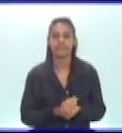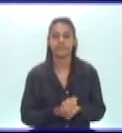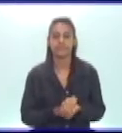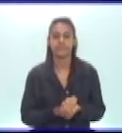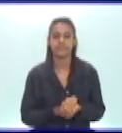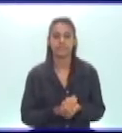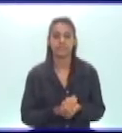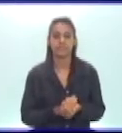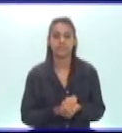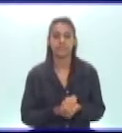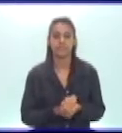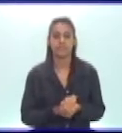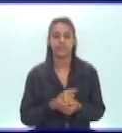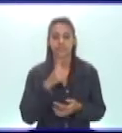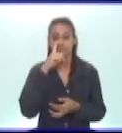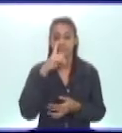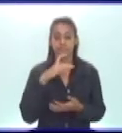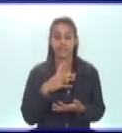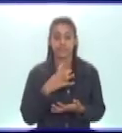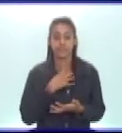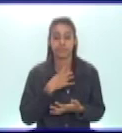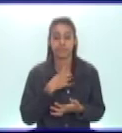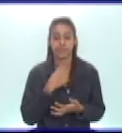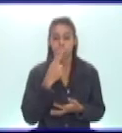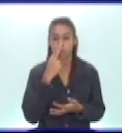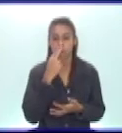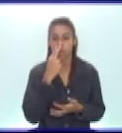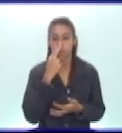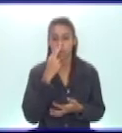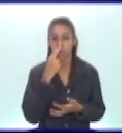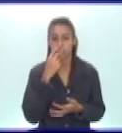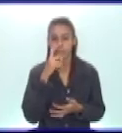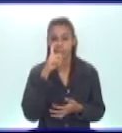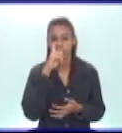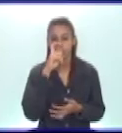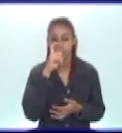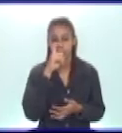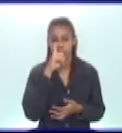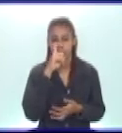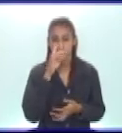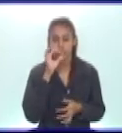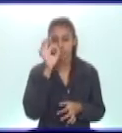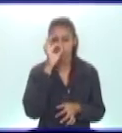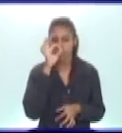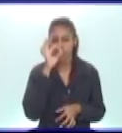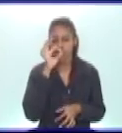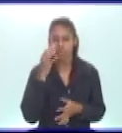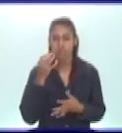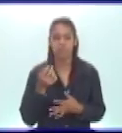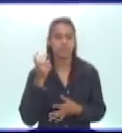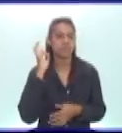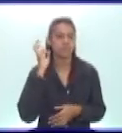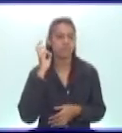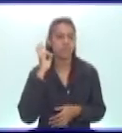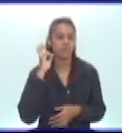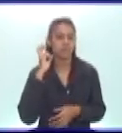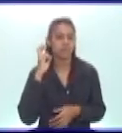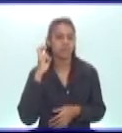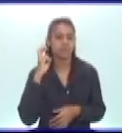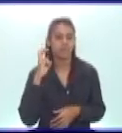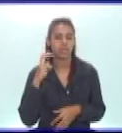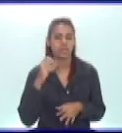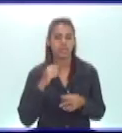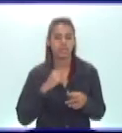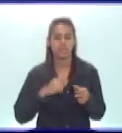En el caso de los niños en edades tempranas, se deben provocar sonidos y crear